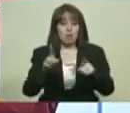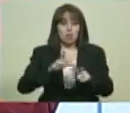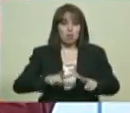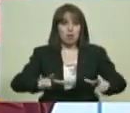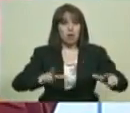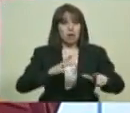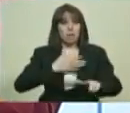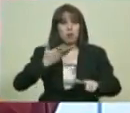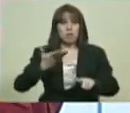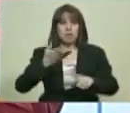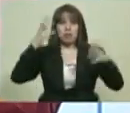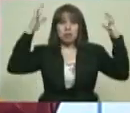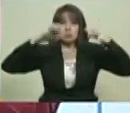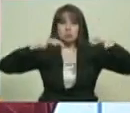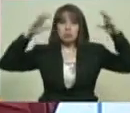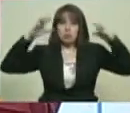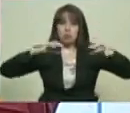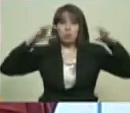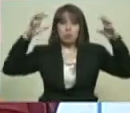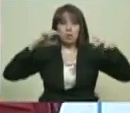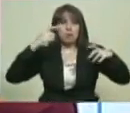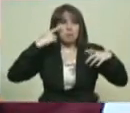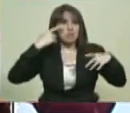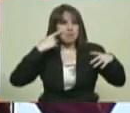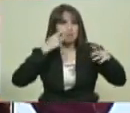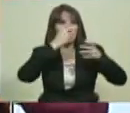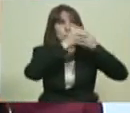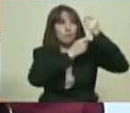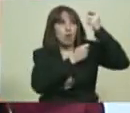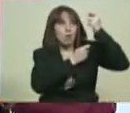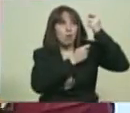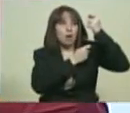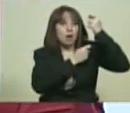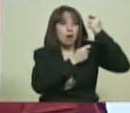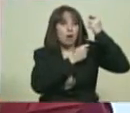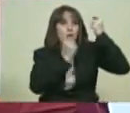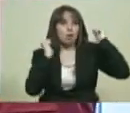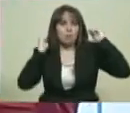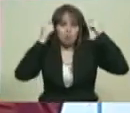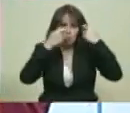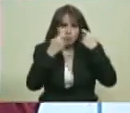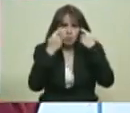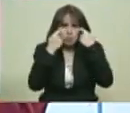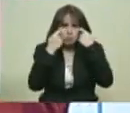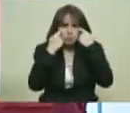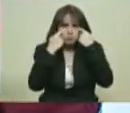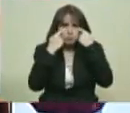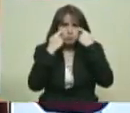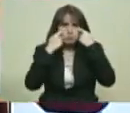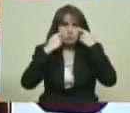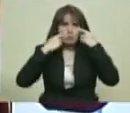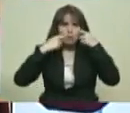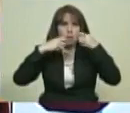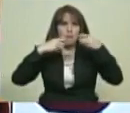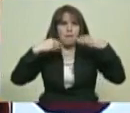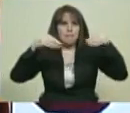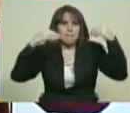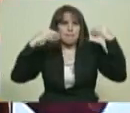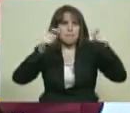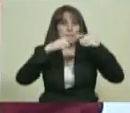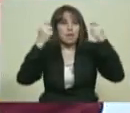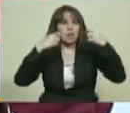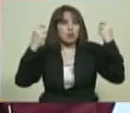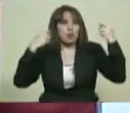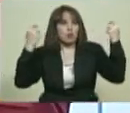llover. Bueno, si llueve, un paraguas, un poncho, un periódico,